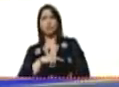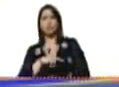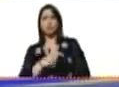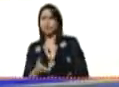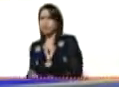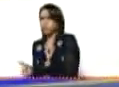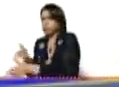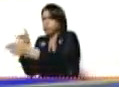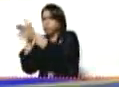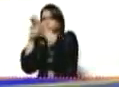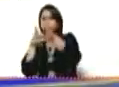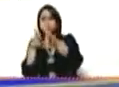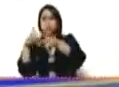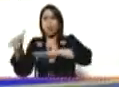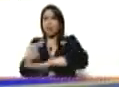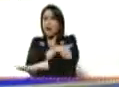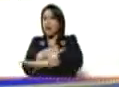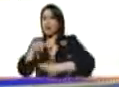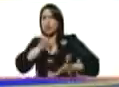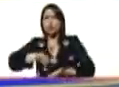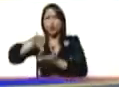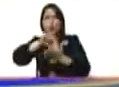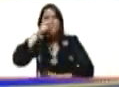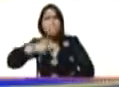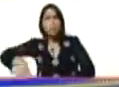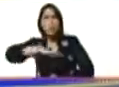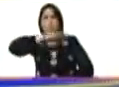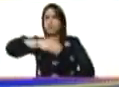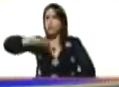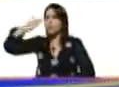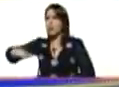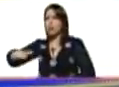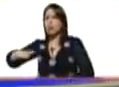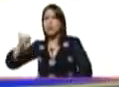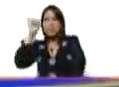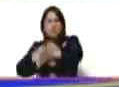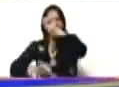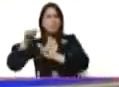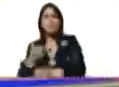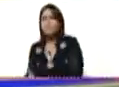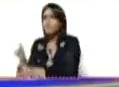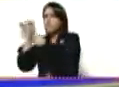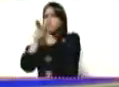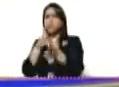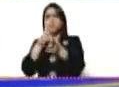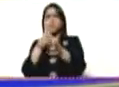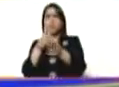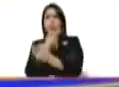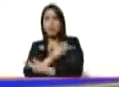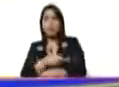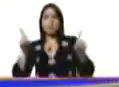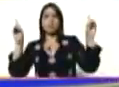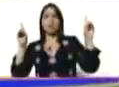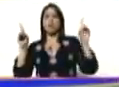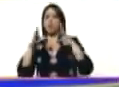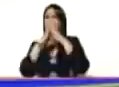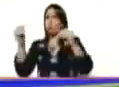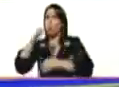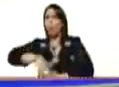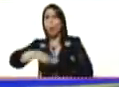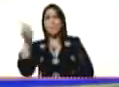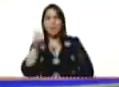fusiles en las calles y ciudades y pueblos y montañas, defendiendo con las armas la dignidad de toda